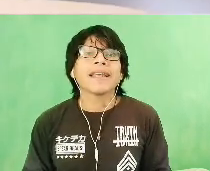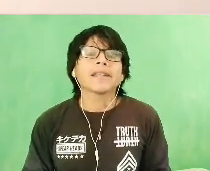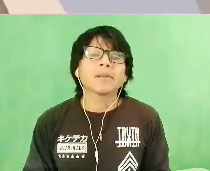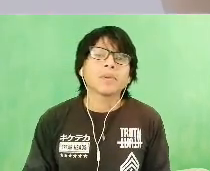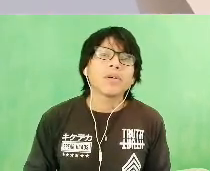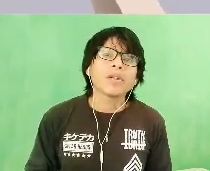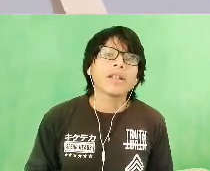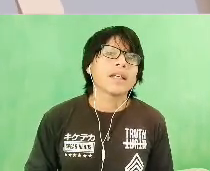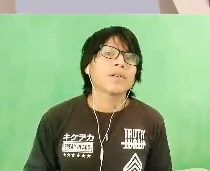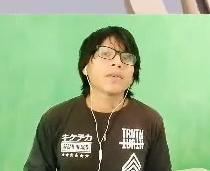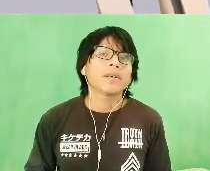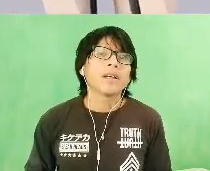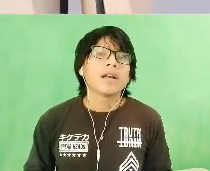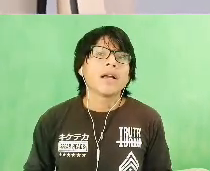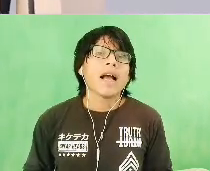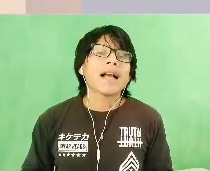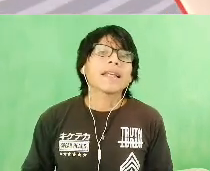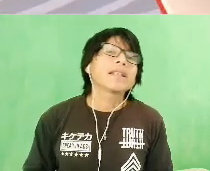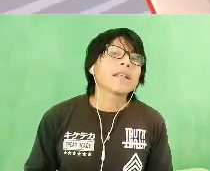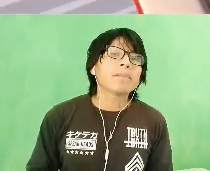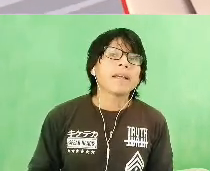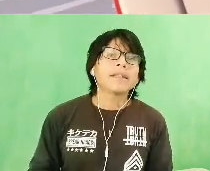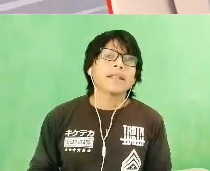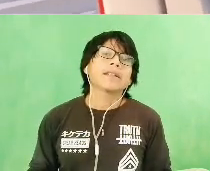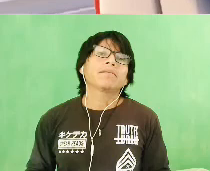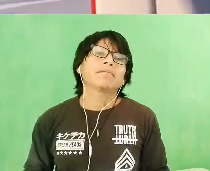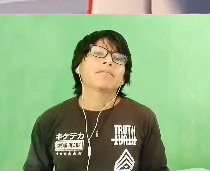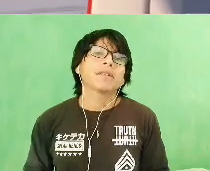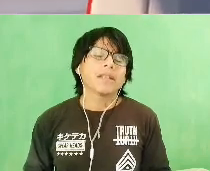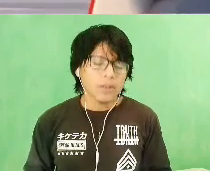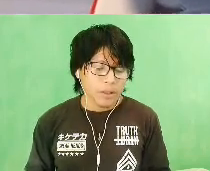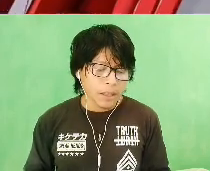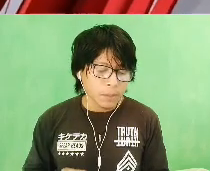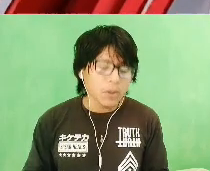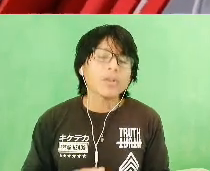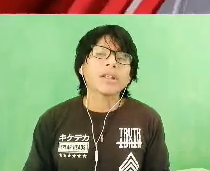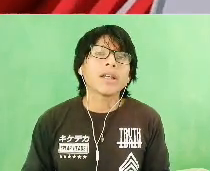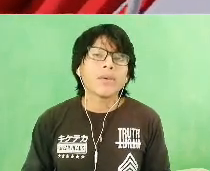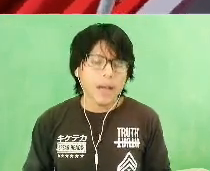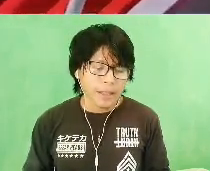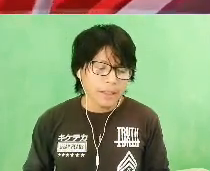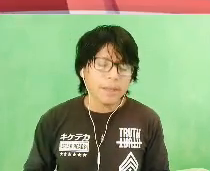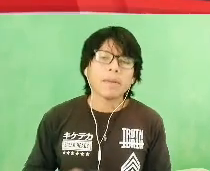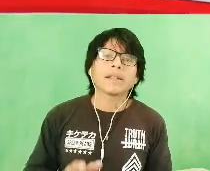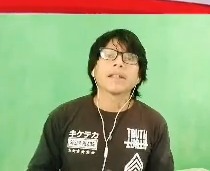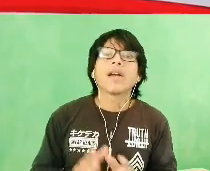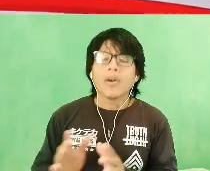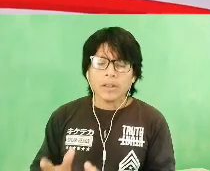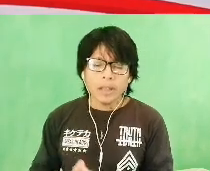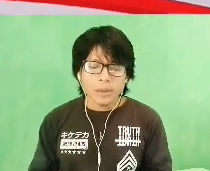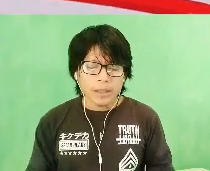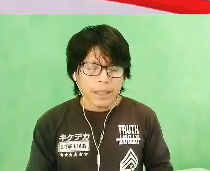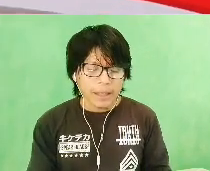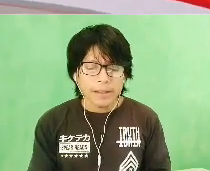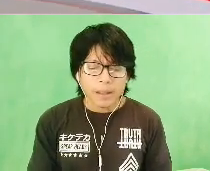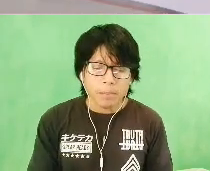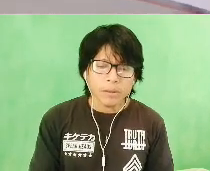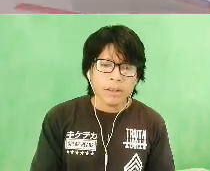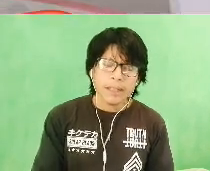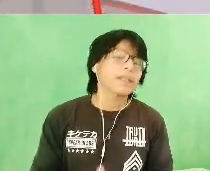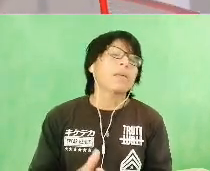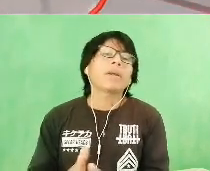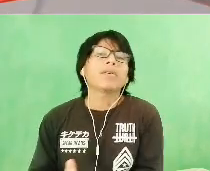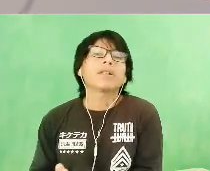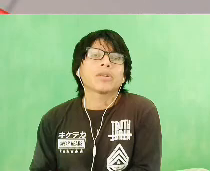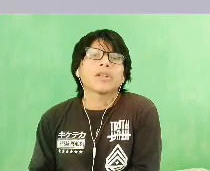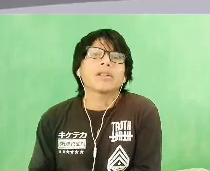persona que desvió dinero a 15 países. Desvió dinero a 15 países. Ahorita les voy a decir quién es esa